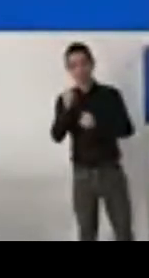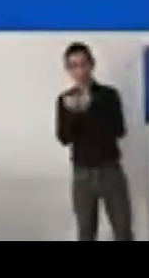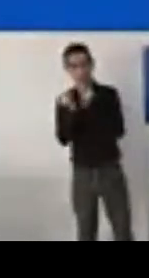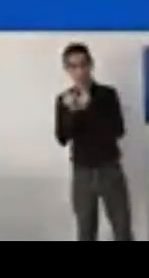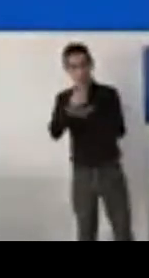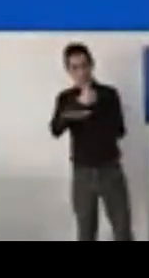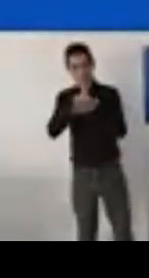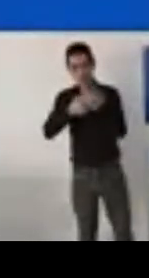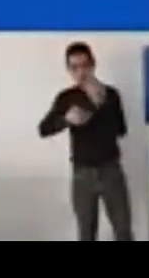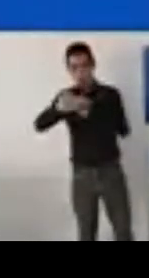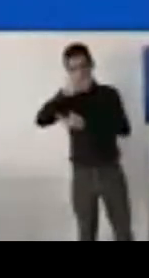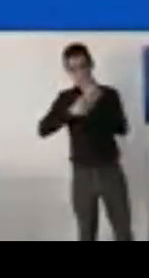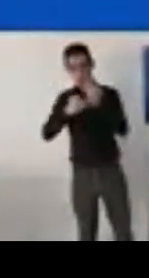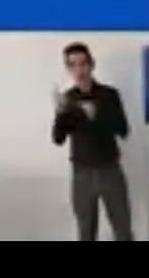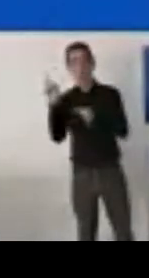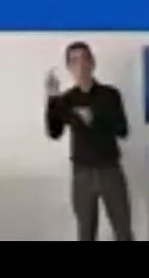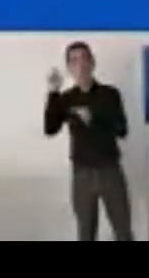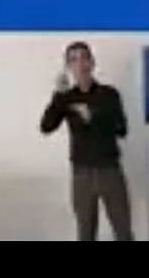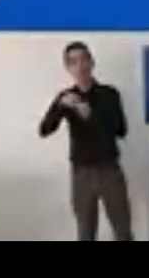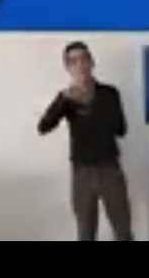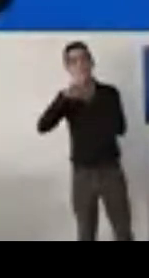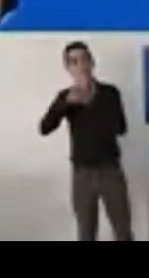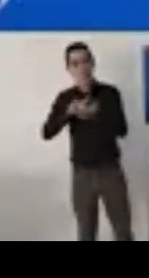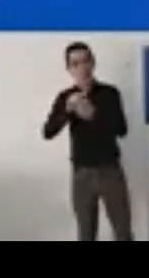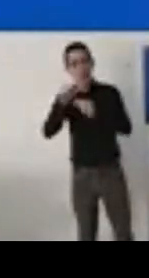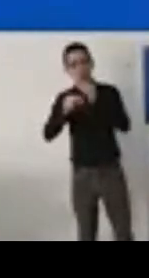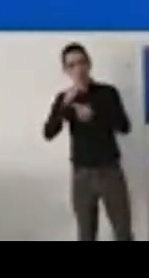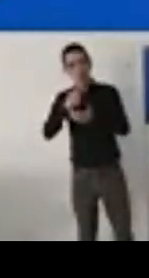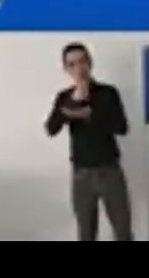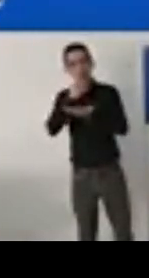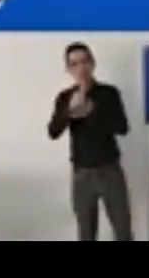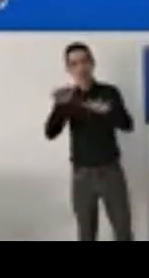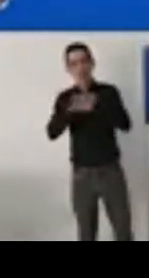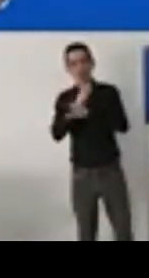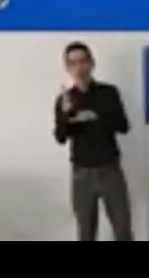ciudad más incluyente. Muchas gracias. Buenos días.